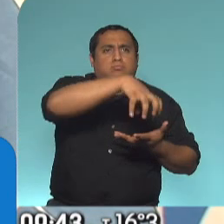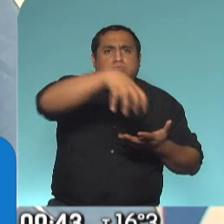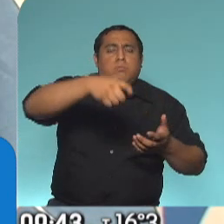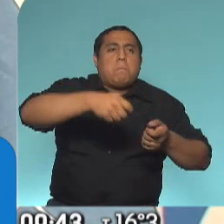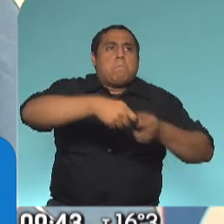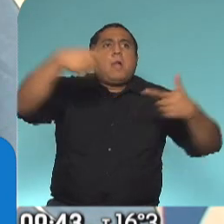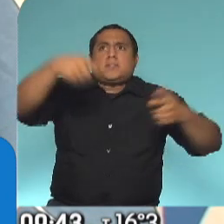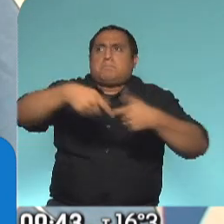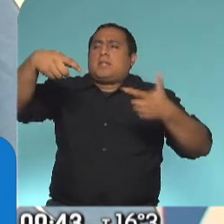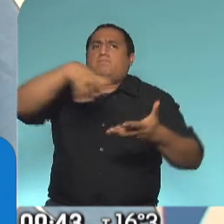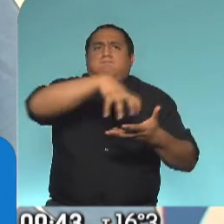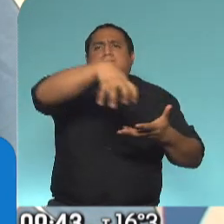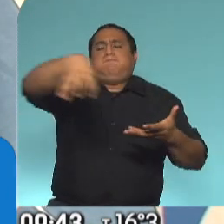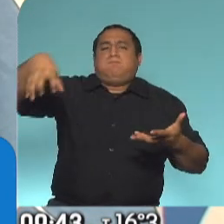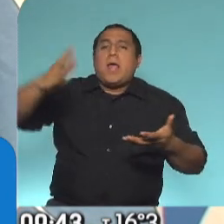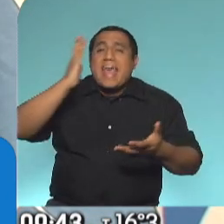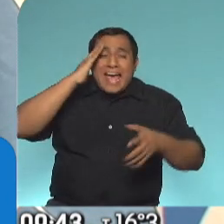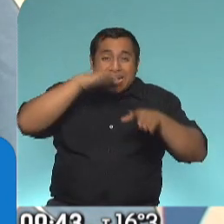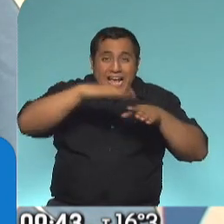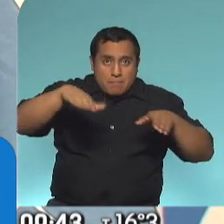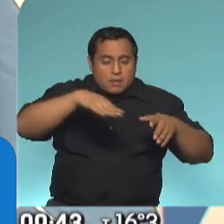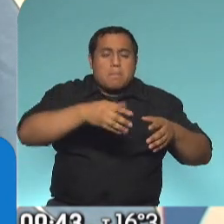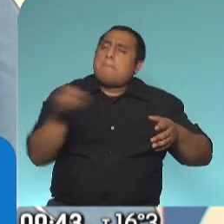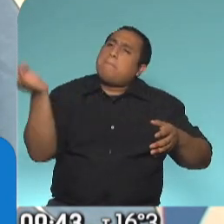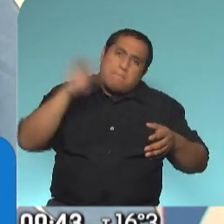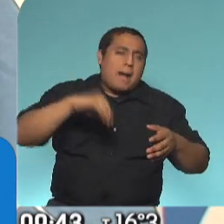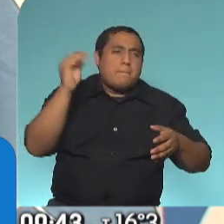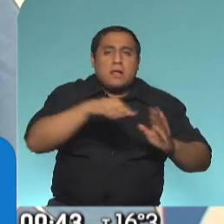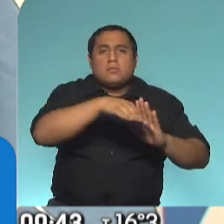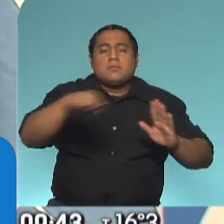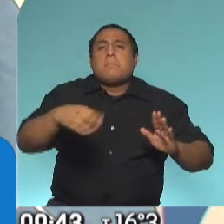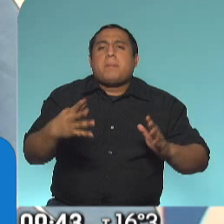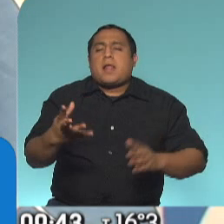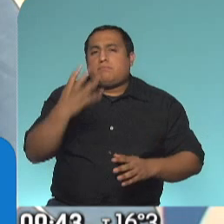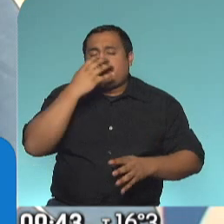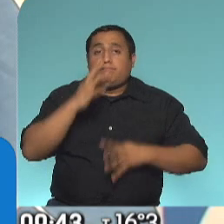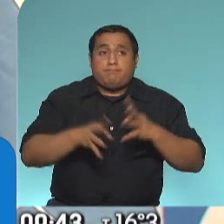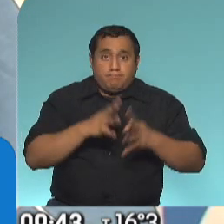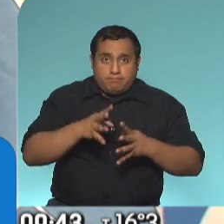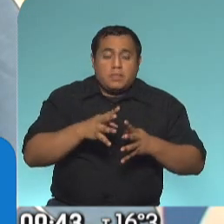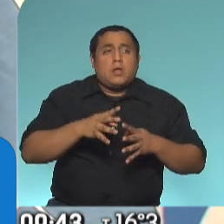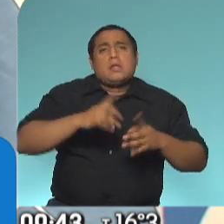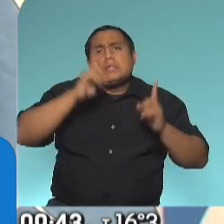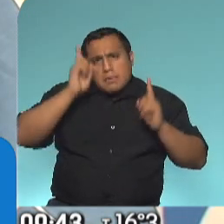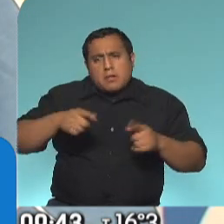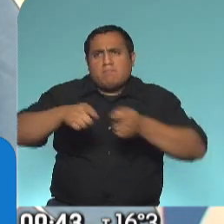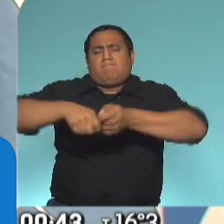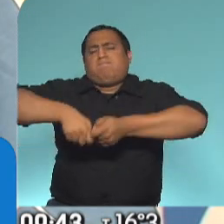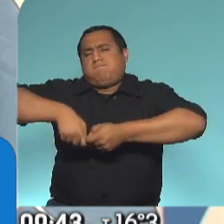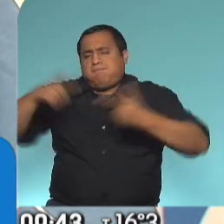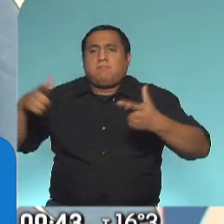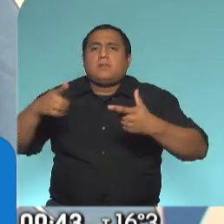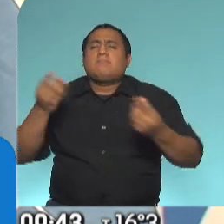no solo del número de camas de internación de clínica respiratoria, sino que multiplicamos sustancialmente